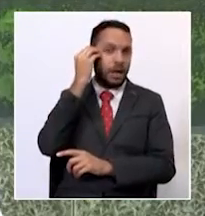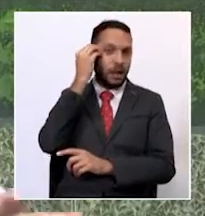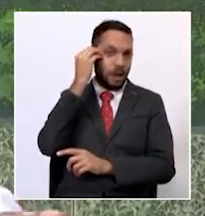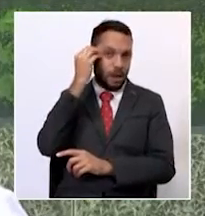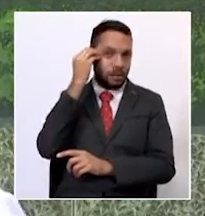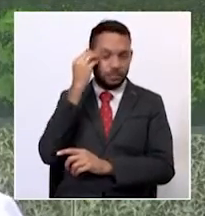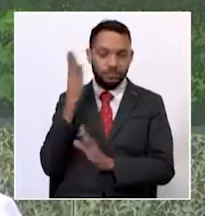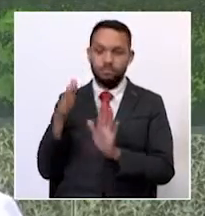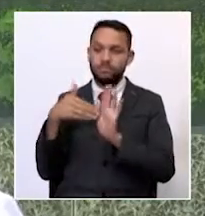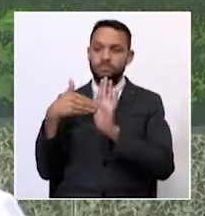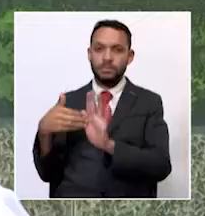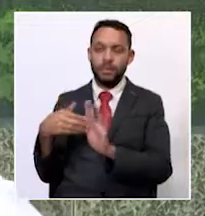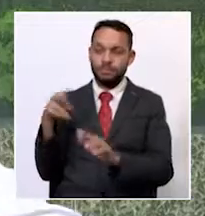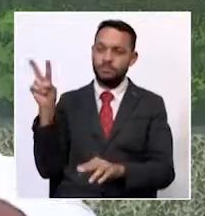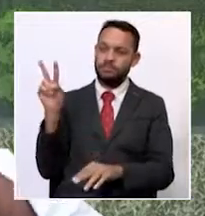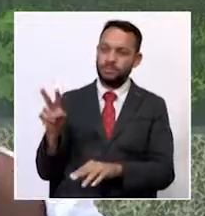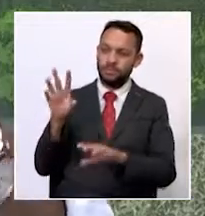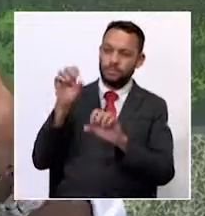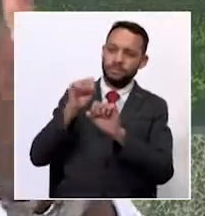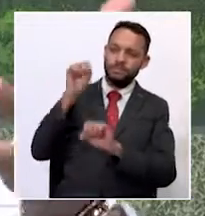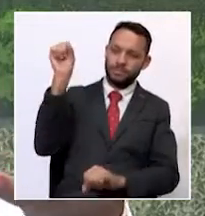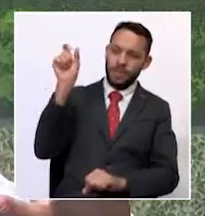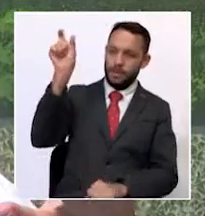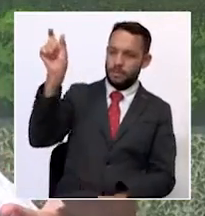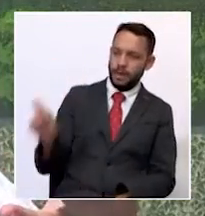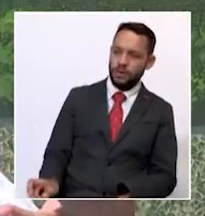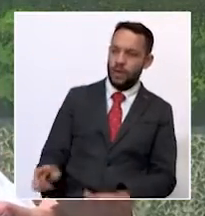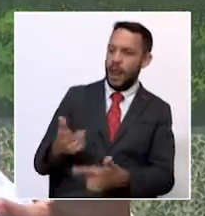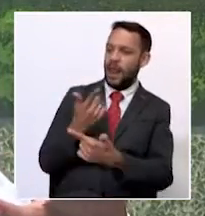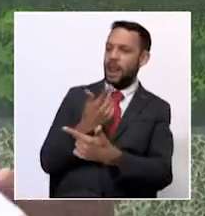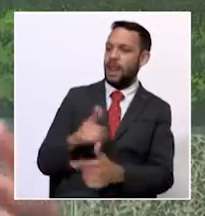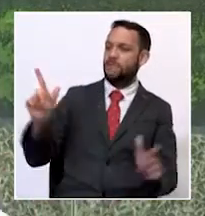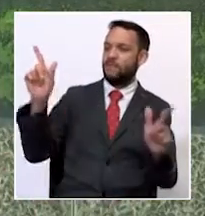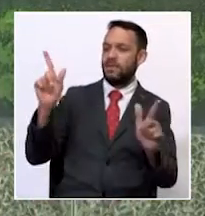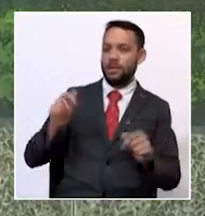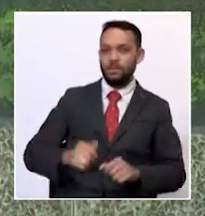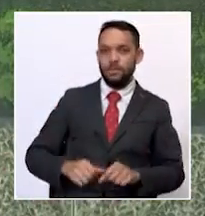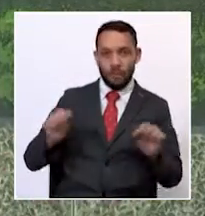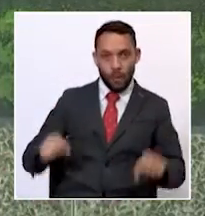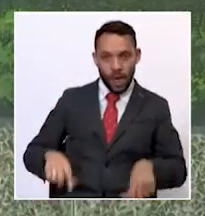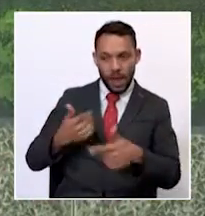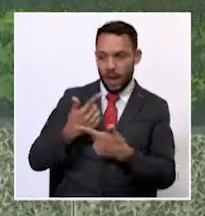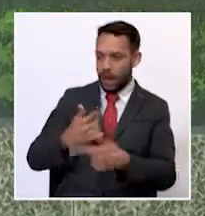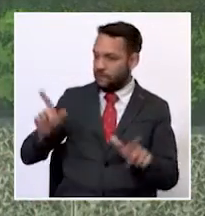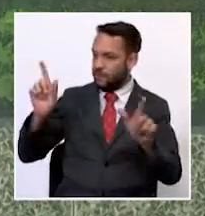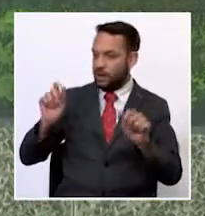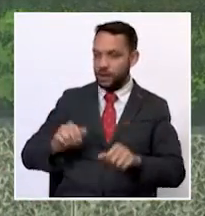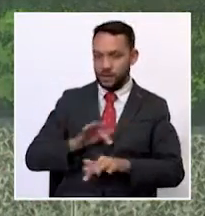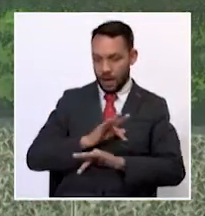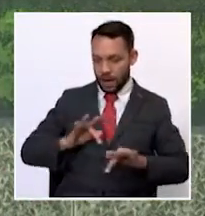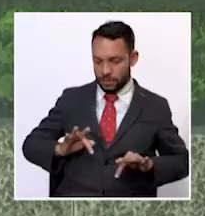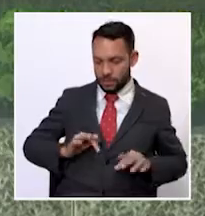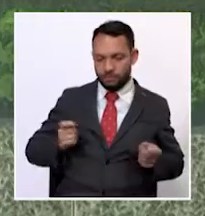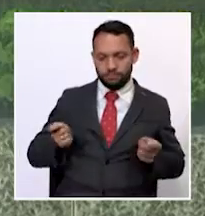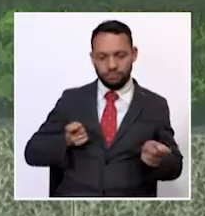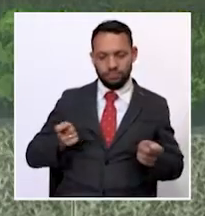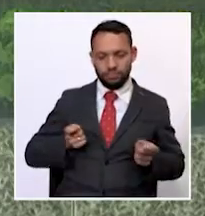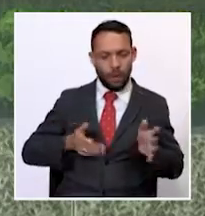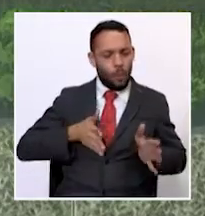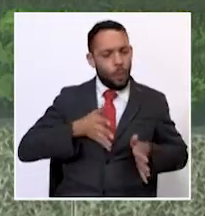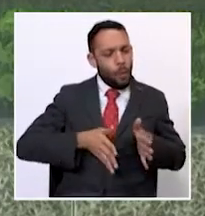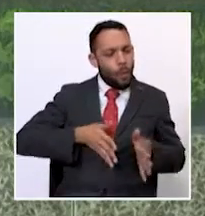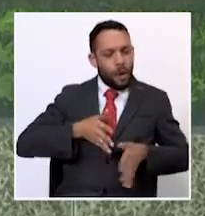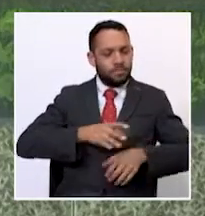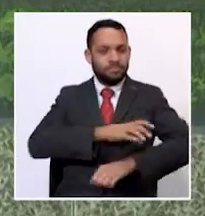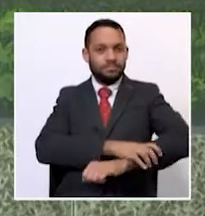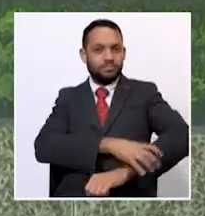vemos que en muchas de estas terapias la persona libera. Esto es un tratamiento de fisioterapia. Esto es un